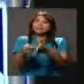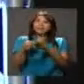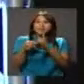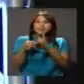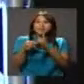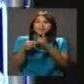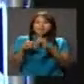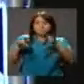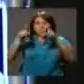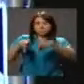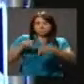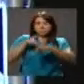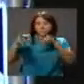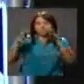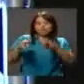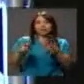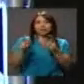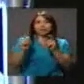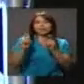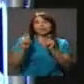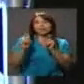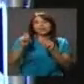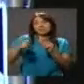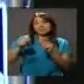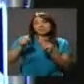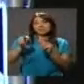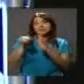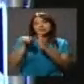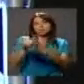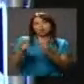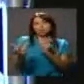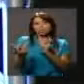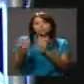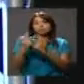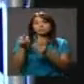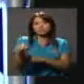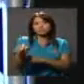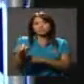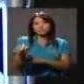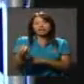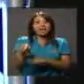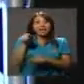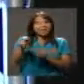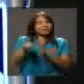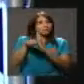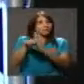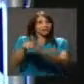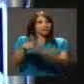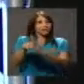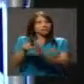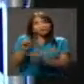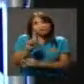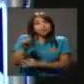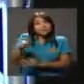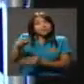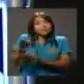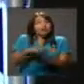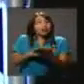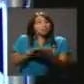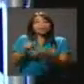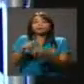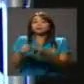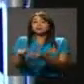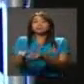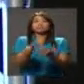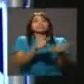educada que necesita ese modelo. Y por supuesto que lo que no necesita ese modelo queda excluido completamente